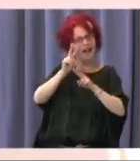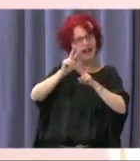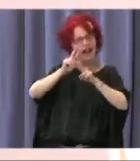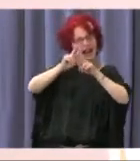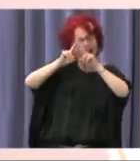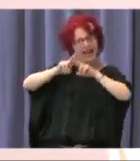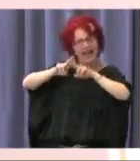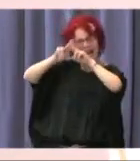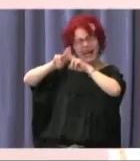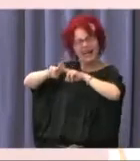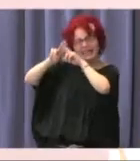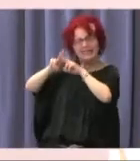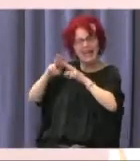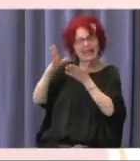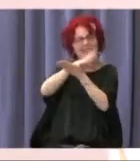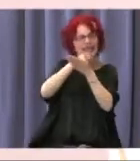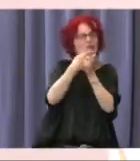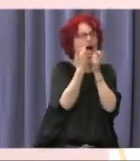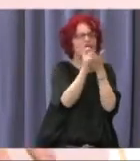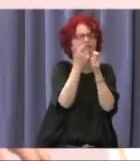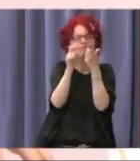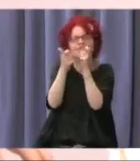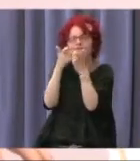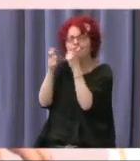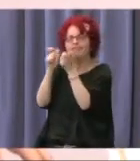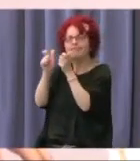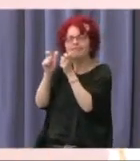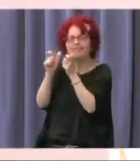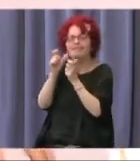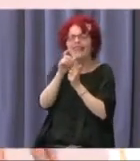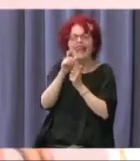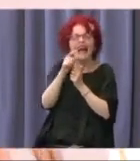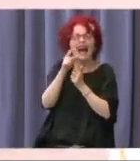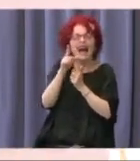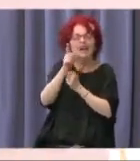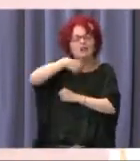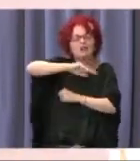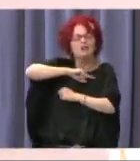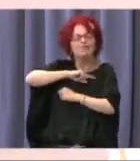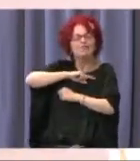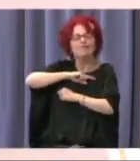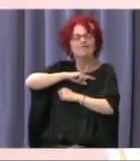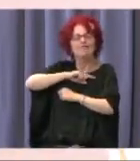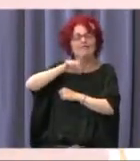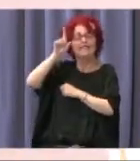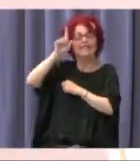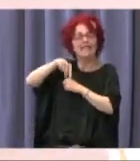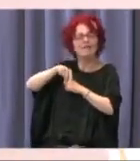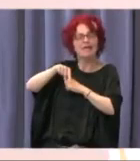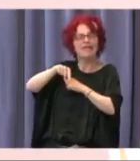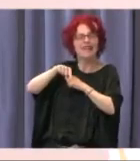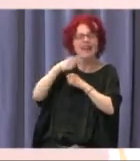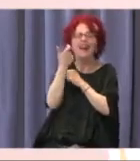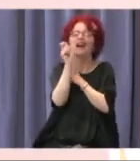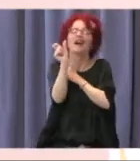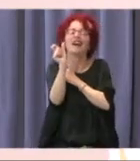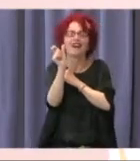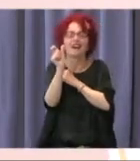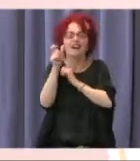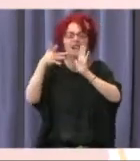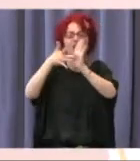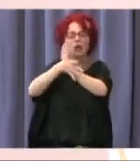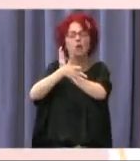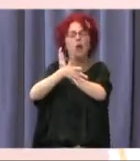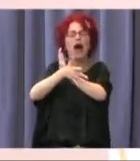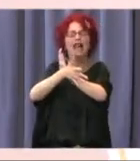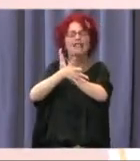sesgo de género muy interesante. Y porque, a su vez, el insulto está en la base de la violencia de género. En esta